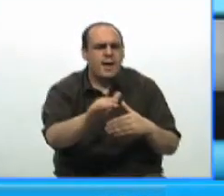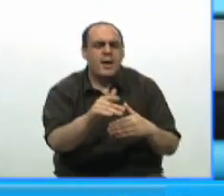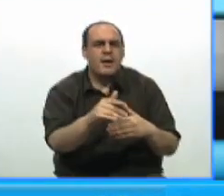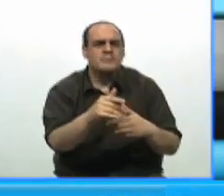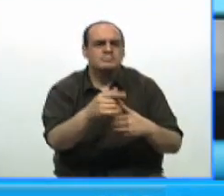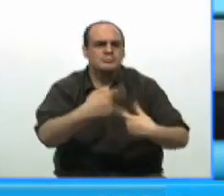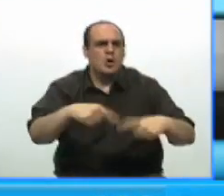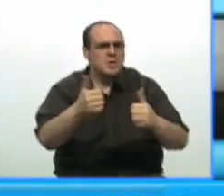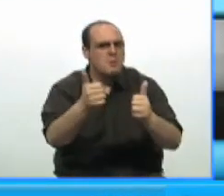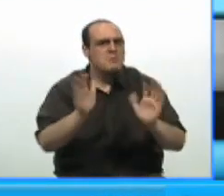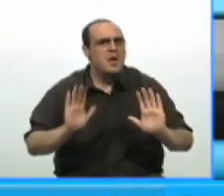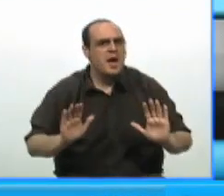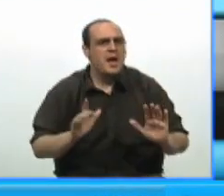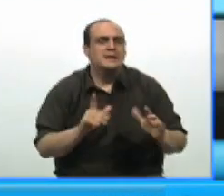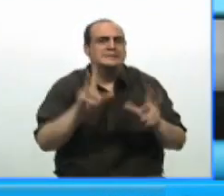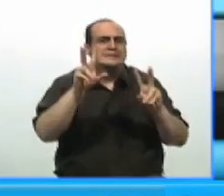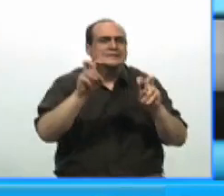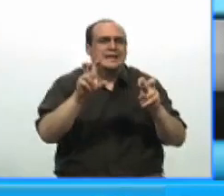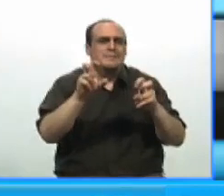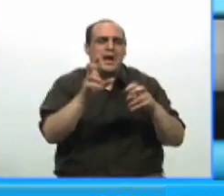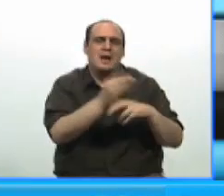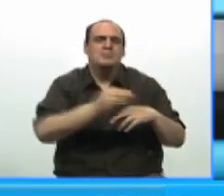cosas. Yo creo que la eliminatoria, repito,